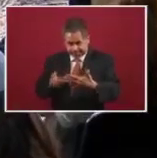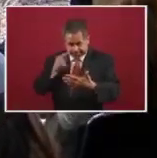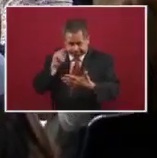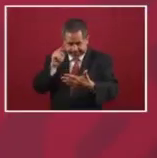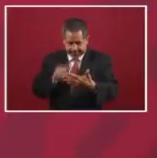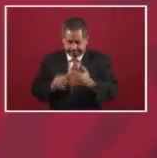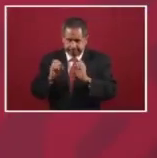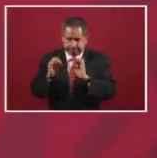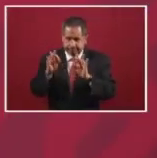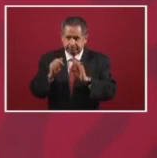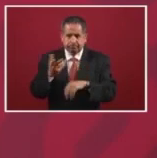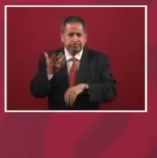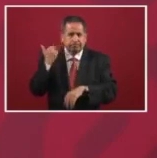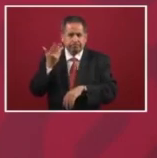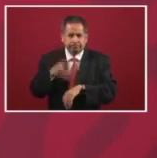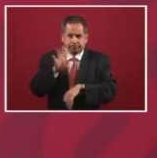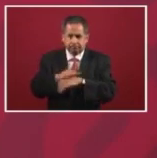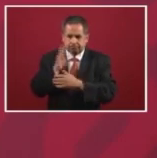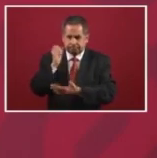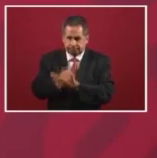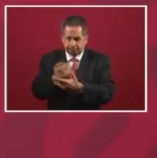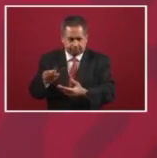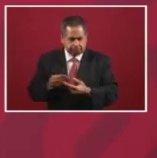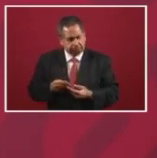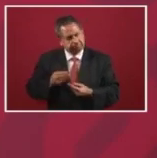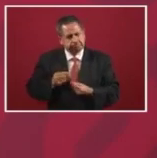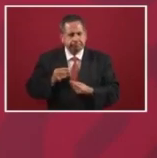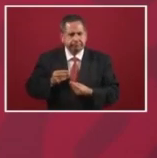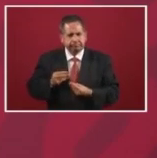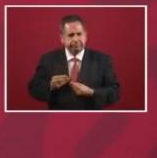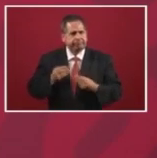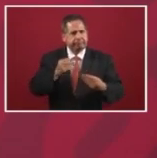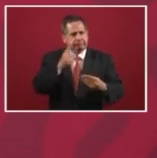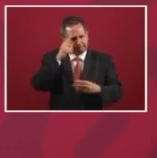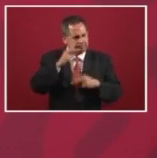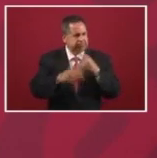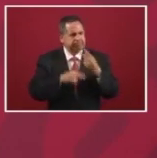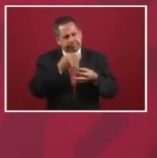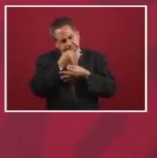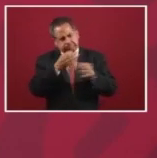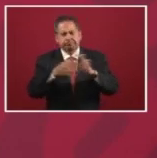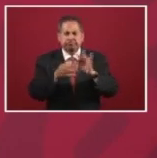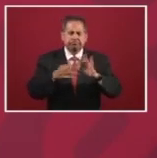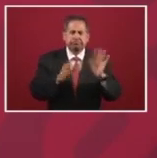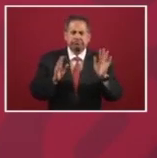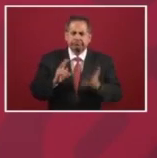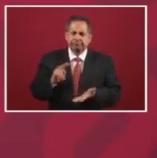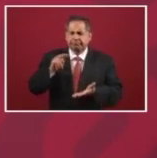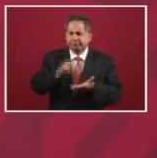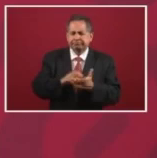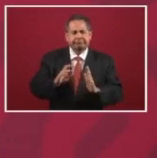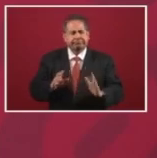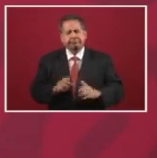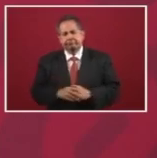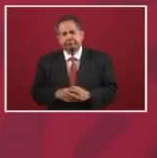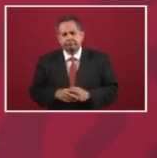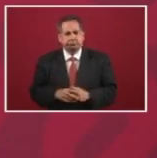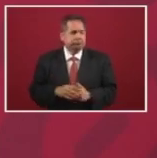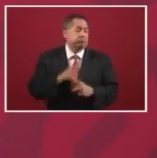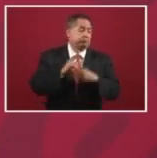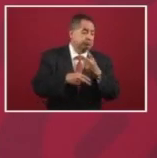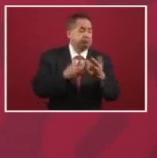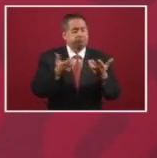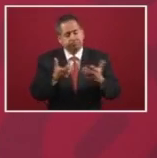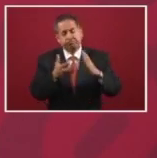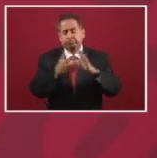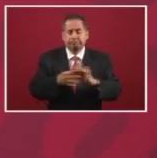el oficio de autorización para poderlo decir. Es decir, ya se va a llevar a cabo la